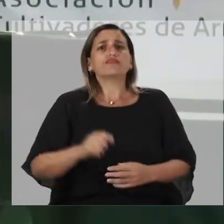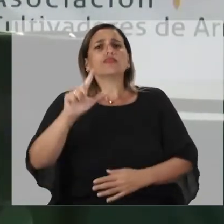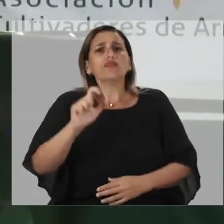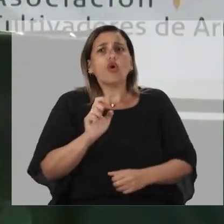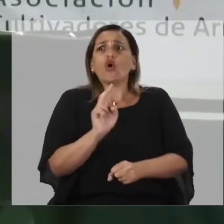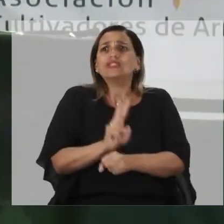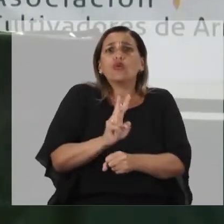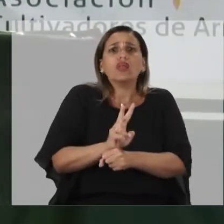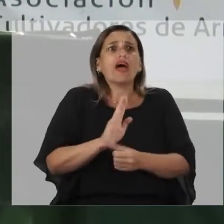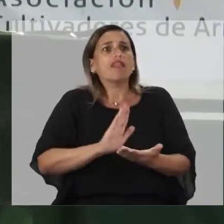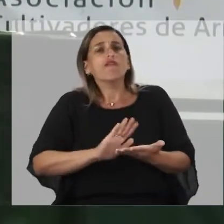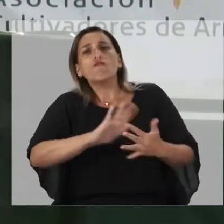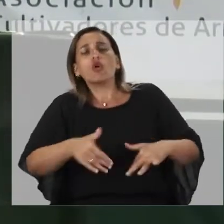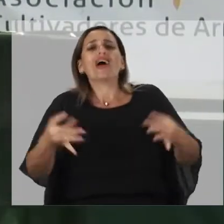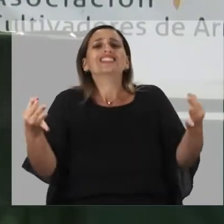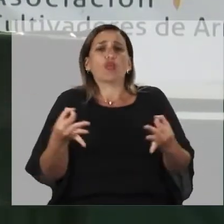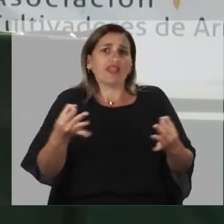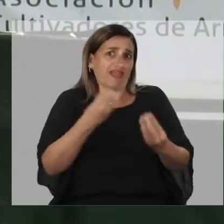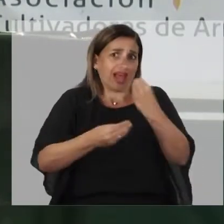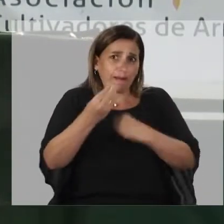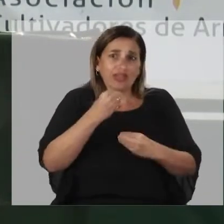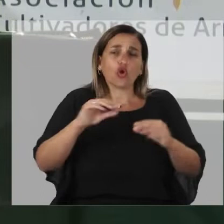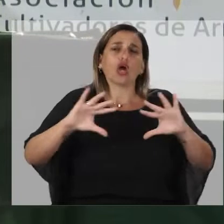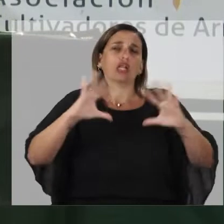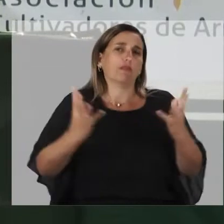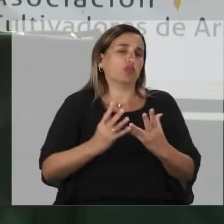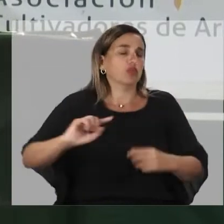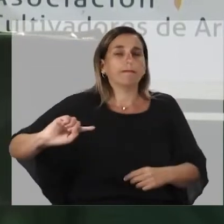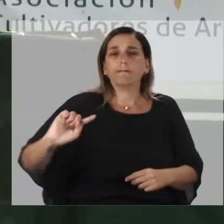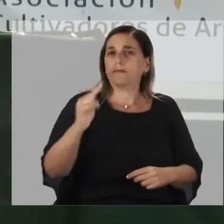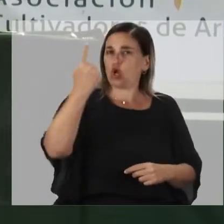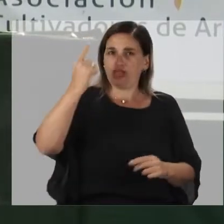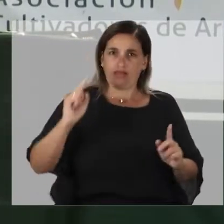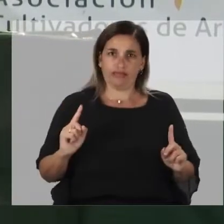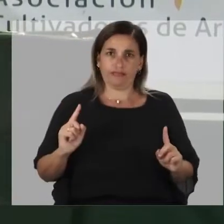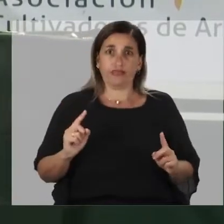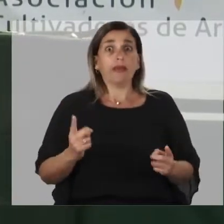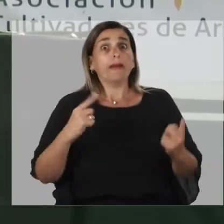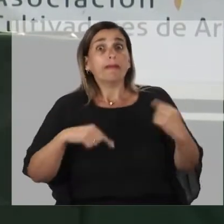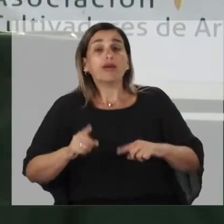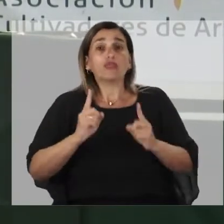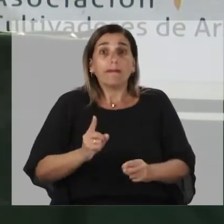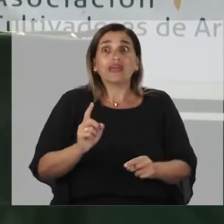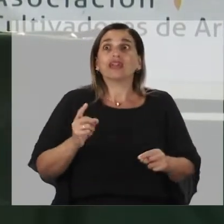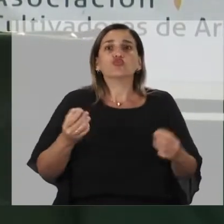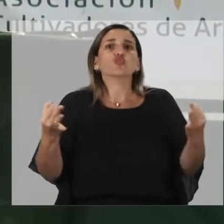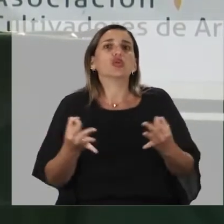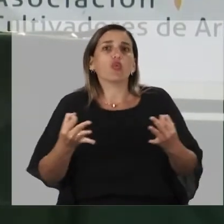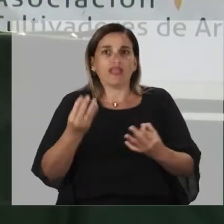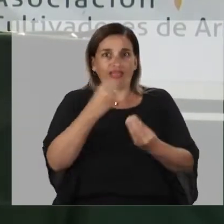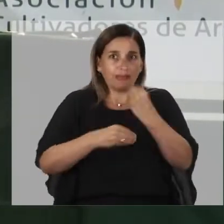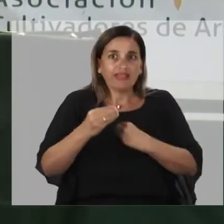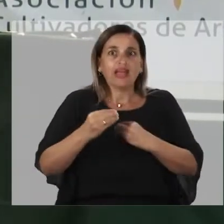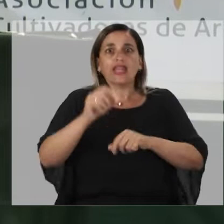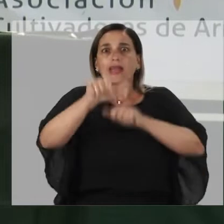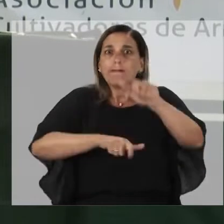Por supuesto que la seguridad alimentaria en el mundo es un tema de primer orden, pero también la seguridad